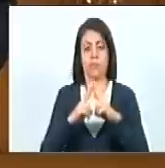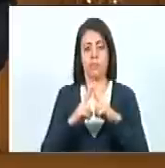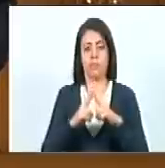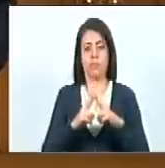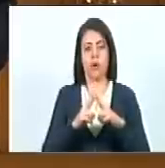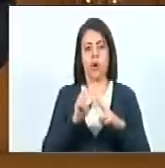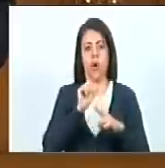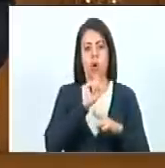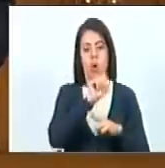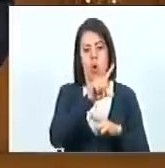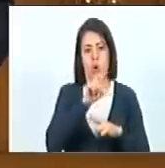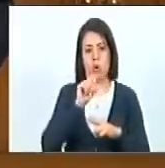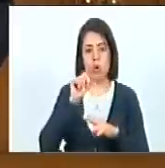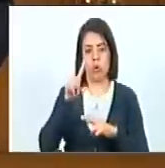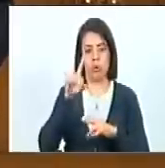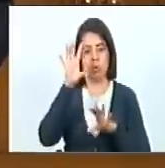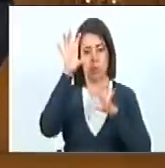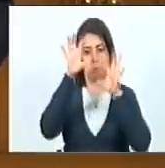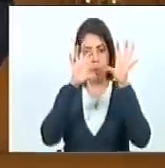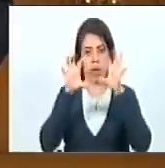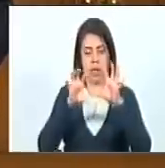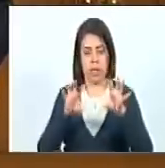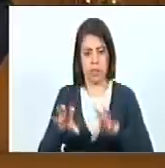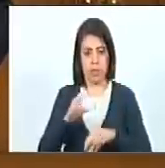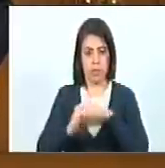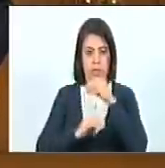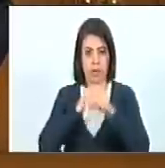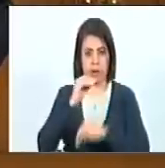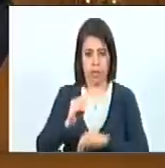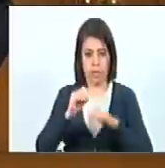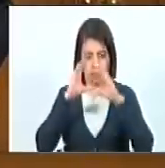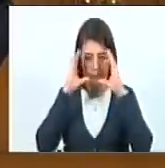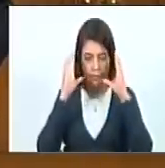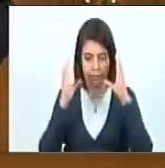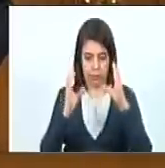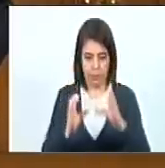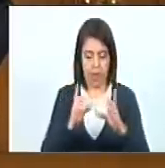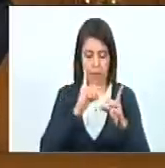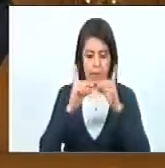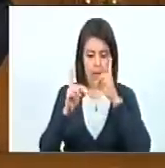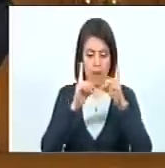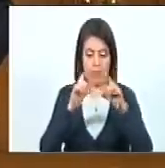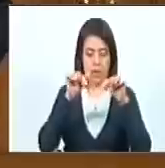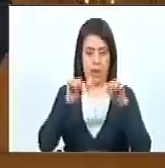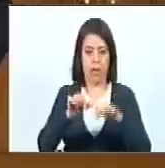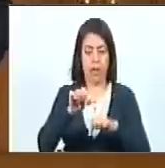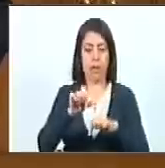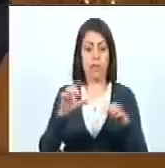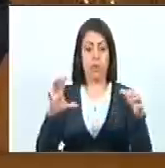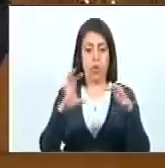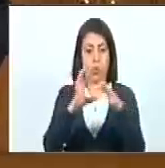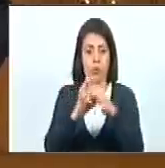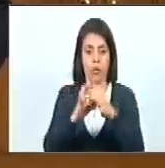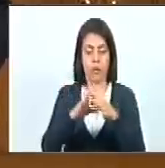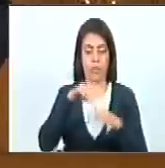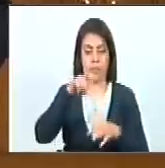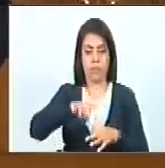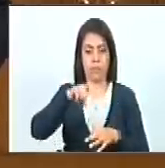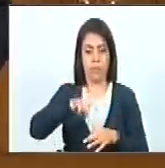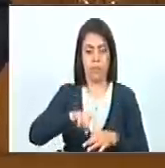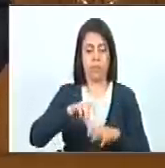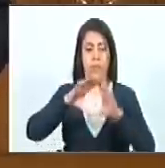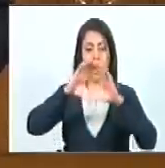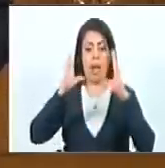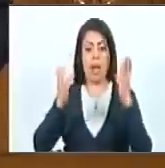11 países, de 11 naciones, que colocan en el centro del debate la unidad necesaria.